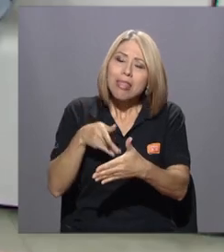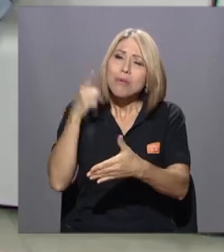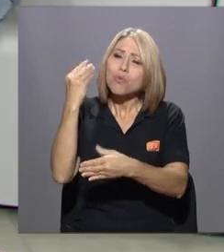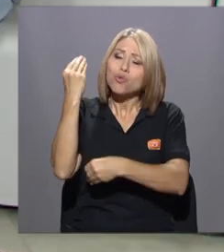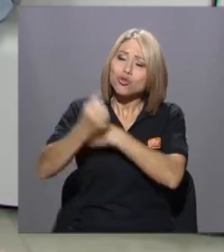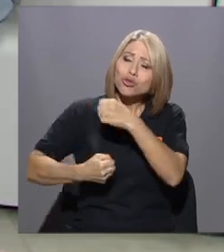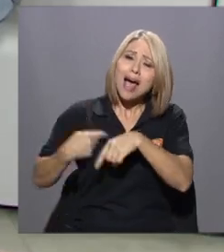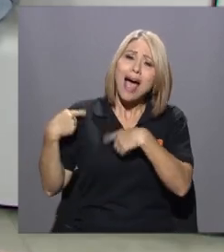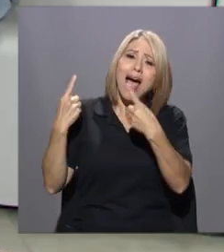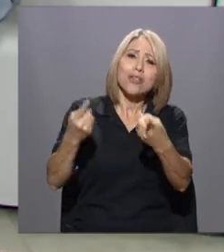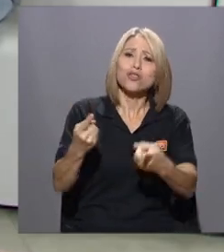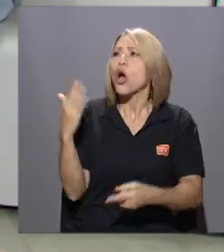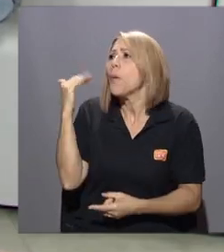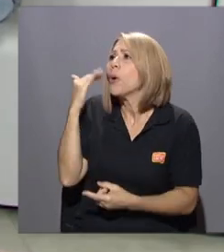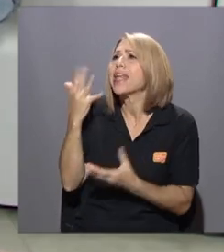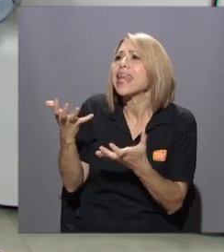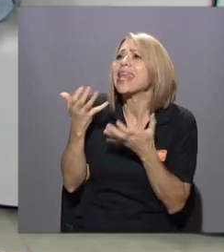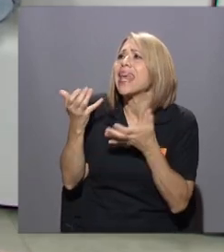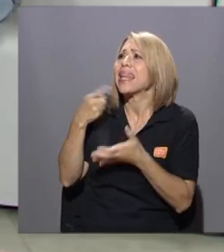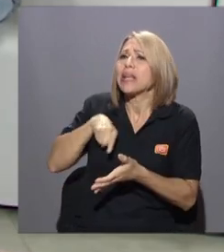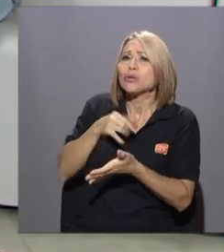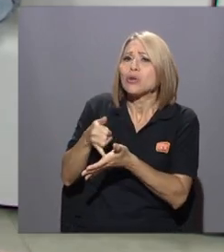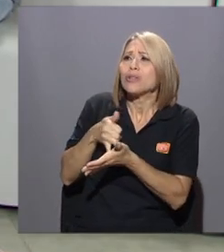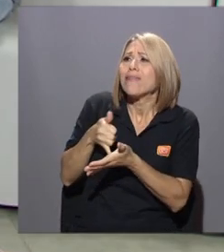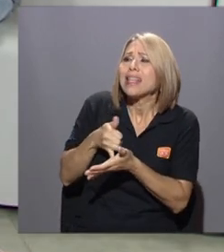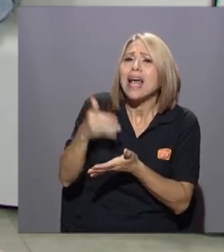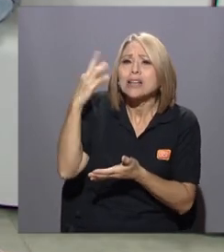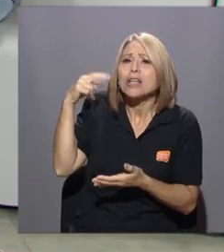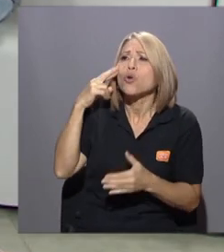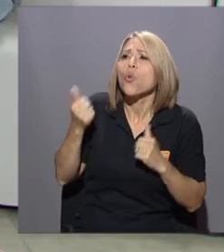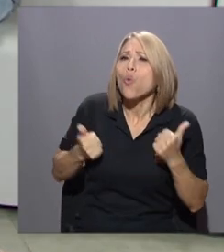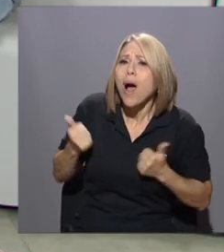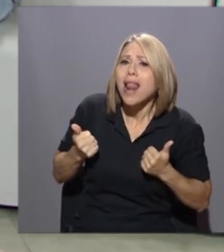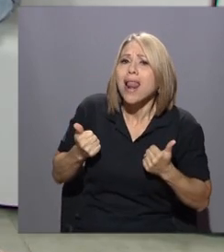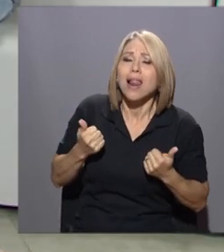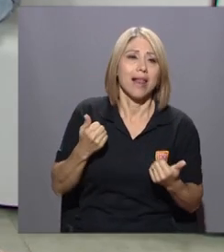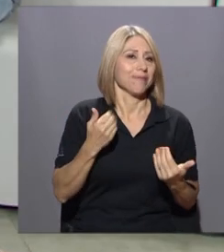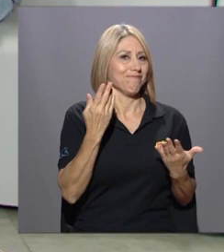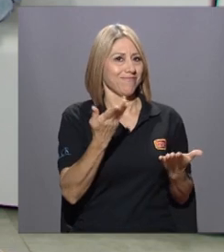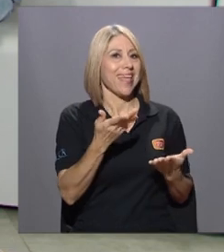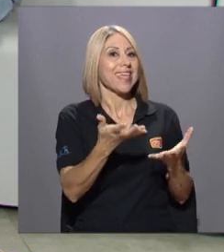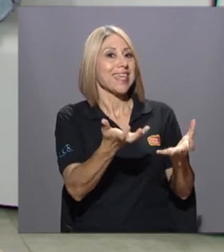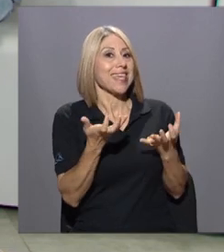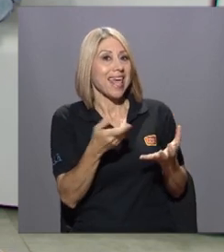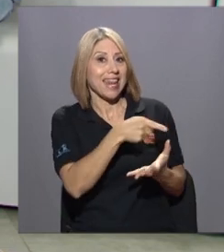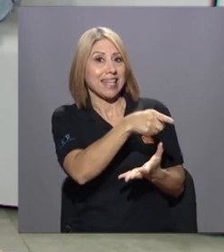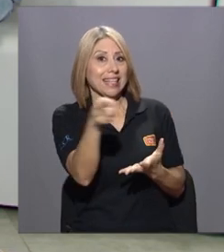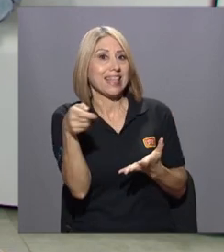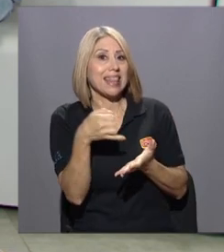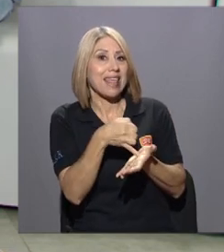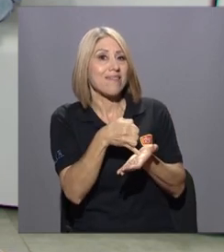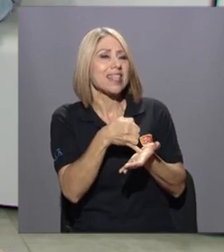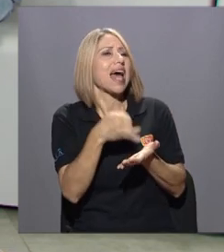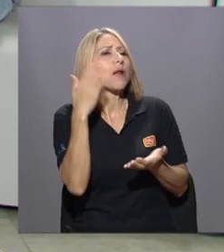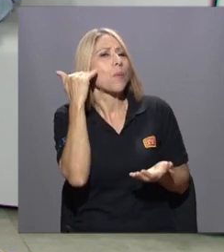quieren debilitar? Ahora, ¿por qué nos quieren debilitar? Nosotros en esto podemos tener diferentes